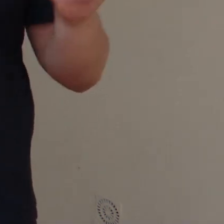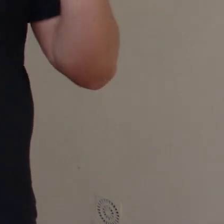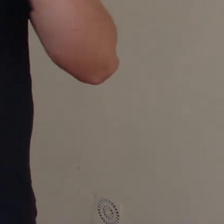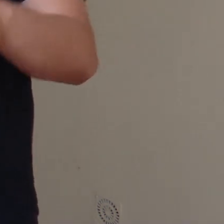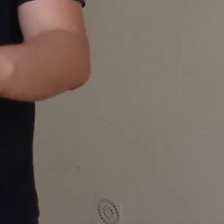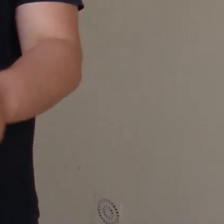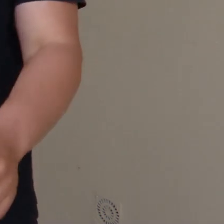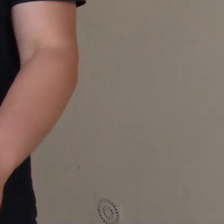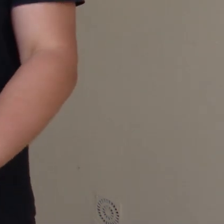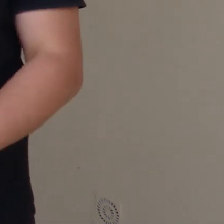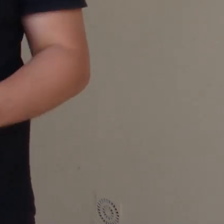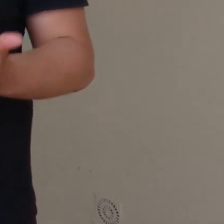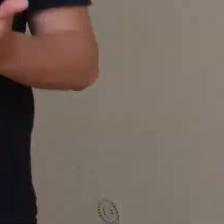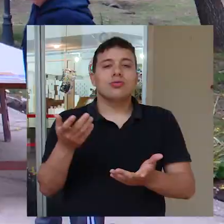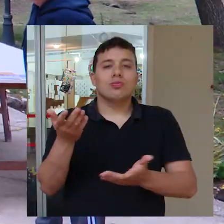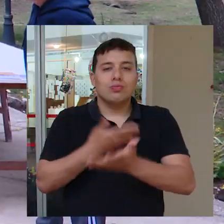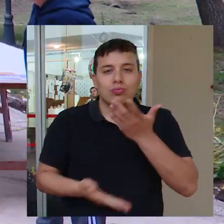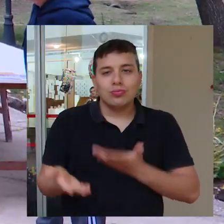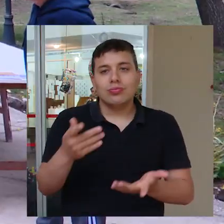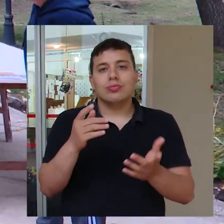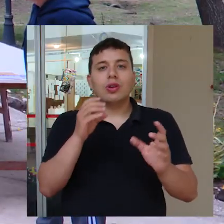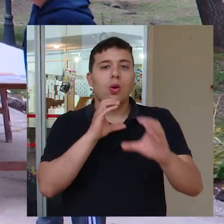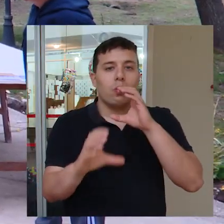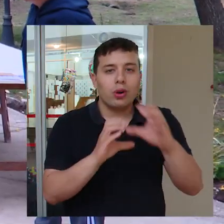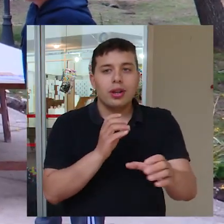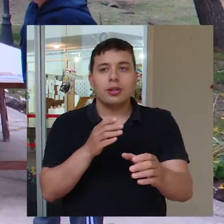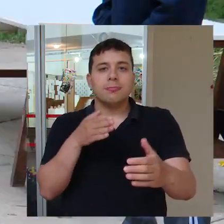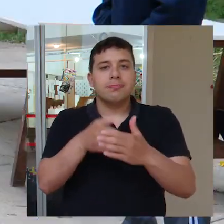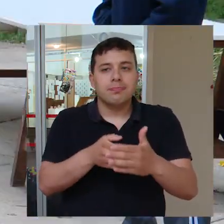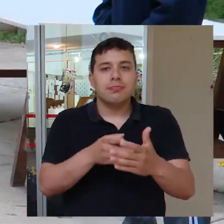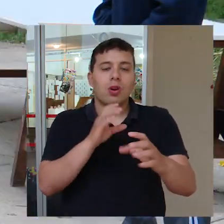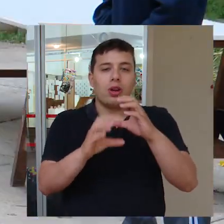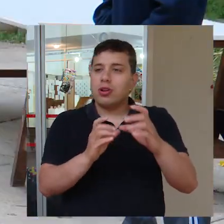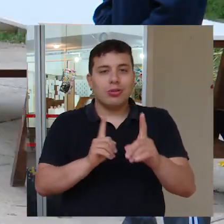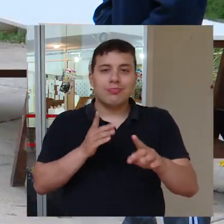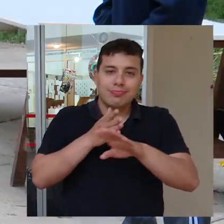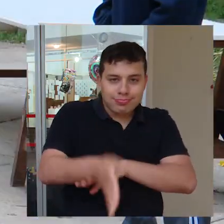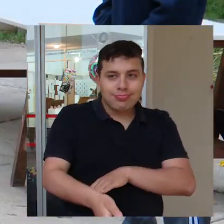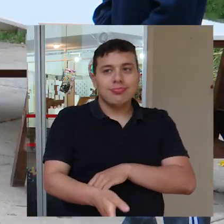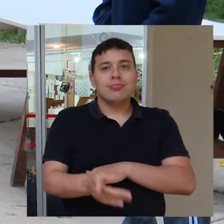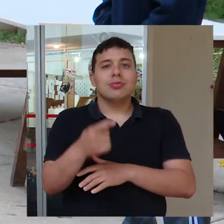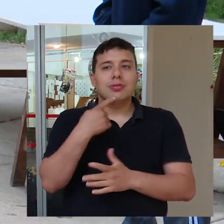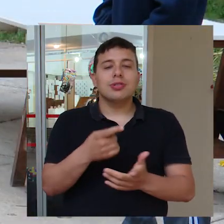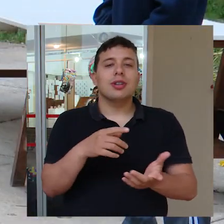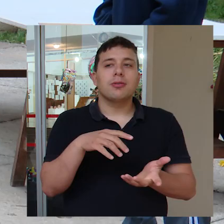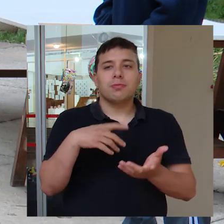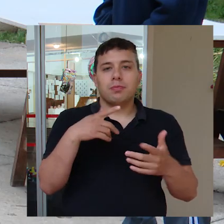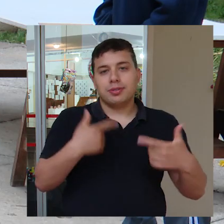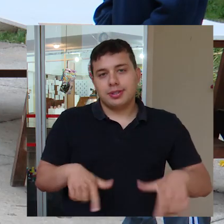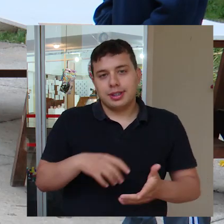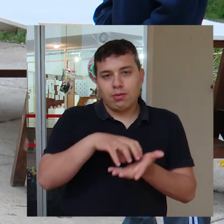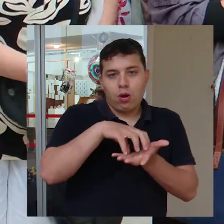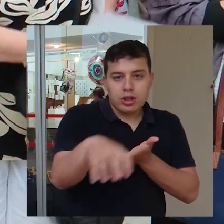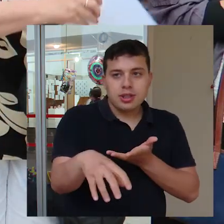interacción, de comunicación, de seguir rompiendo las barreras de la comunicación entre ambos municipios también.